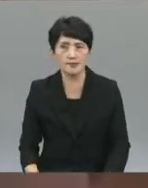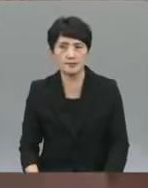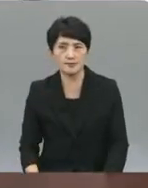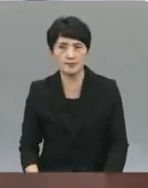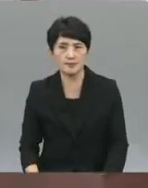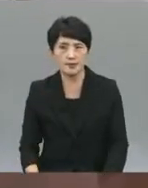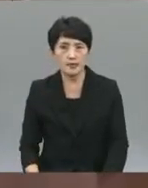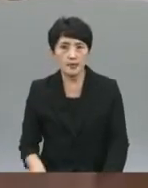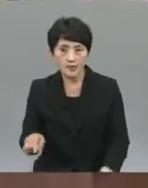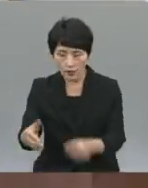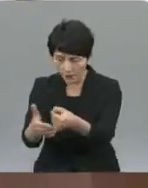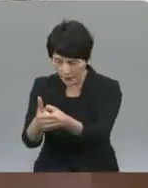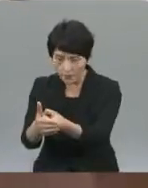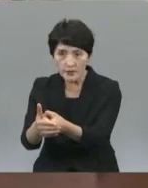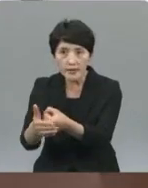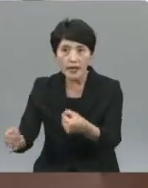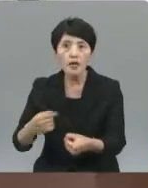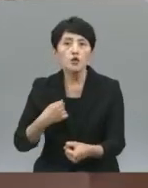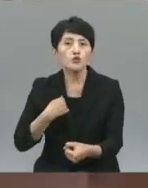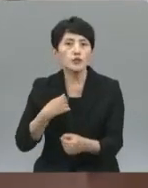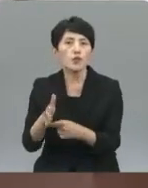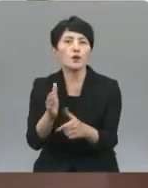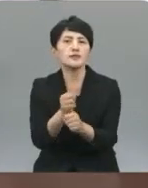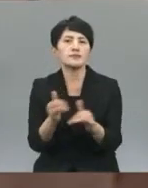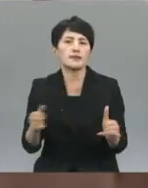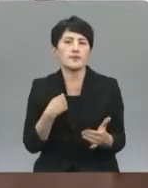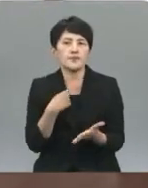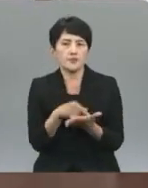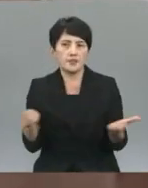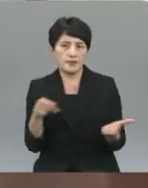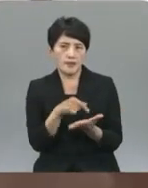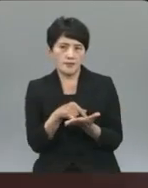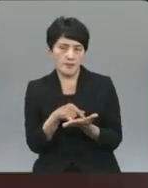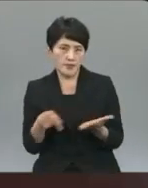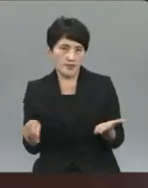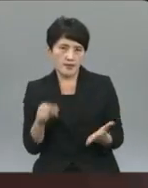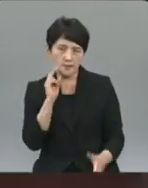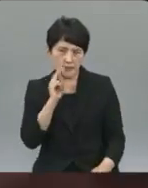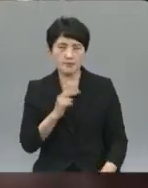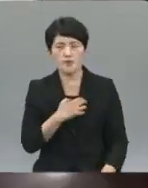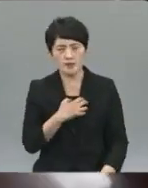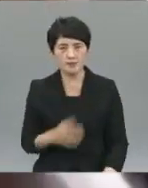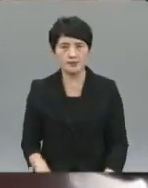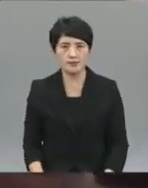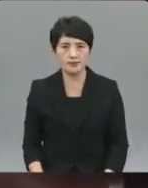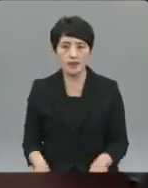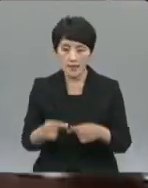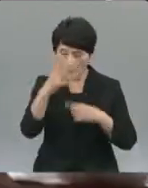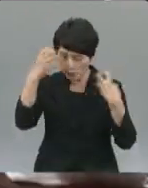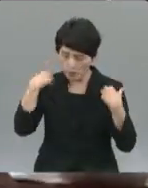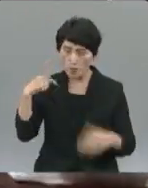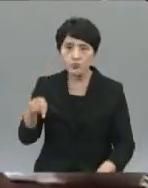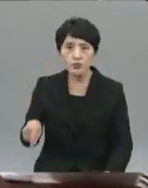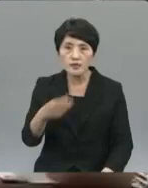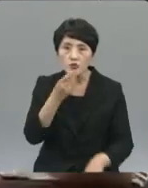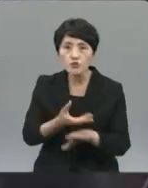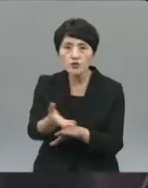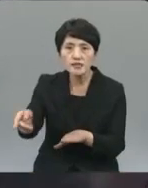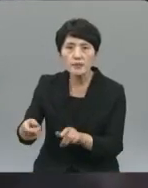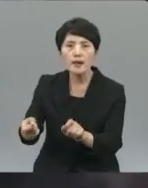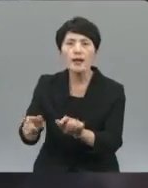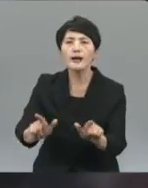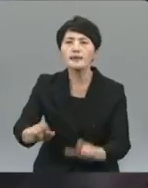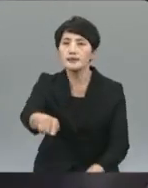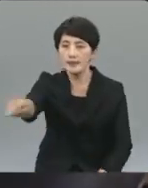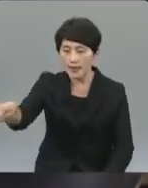prohibió la importación de cualquier producto marítimo procedente de fukushima Y prefecturas afines a medida que sigue vigente en la actualidad además